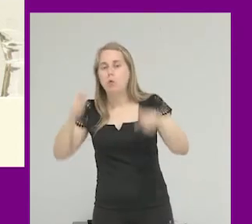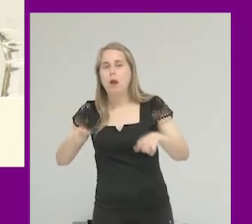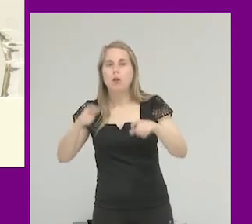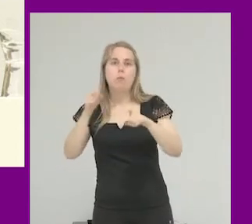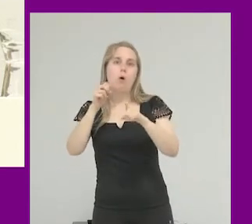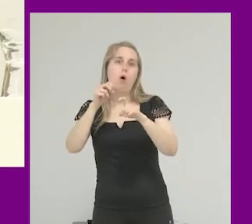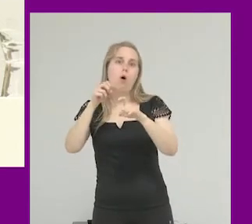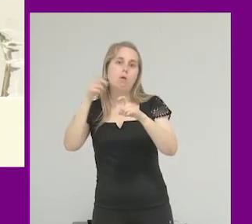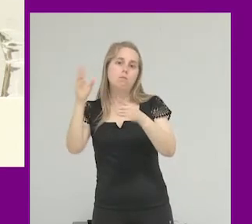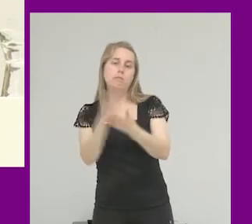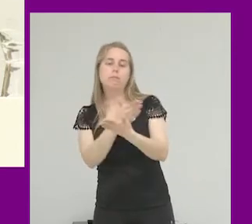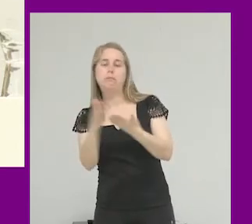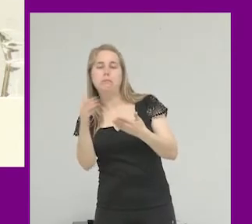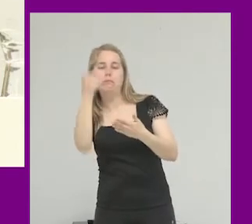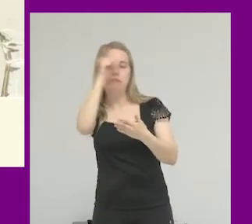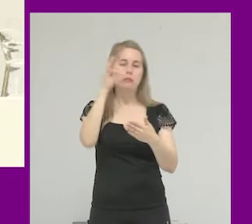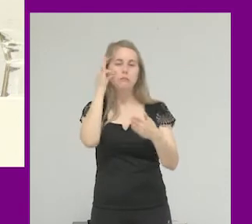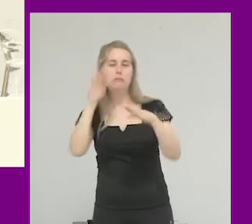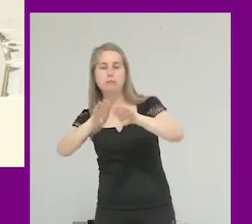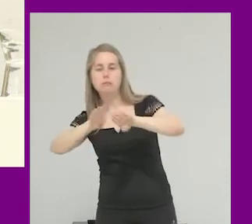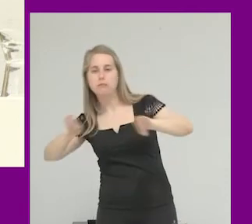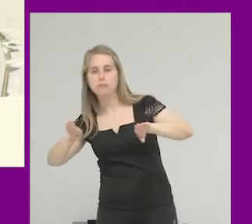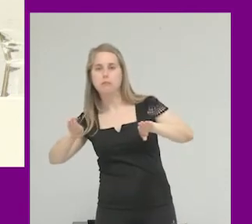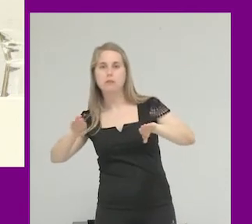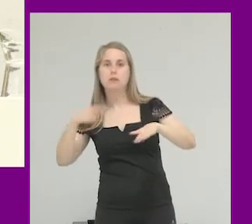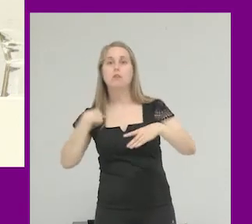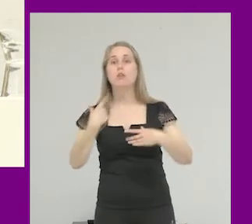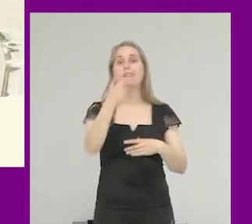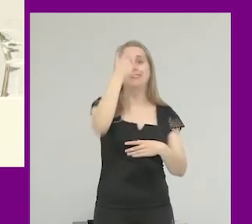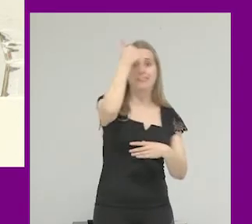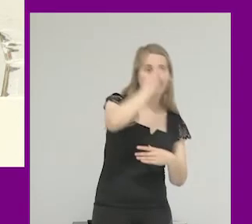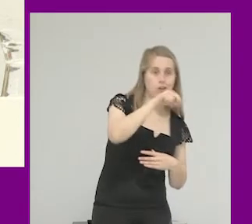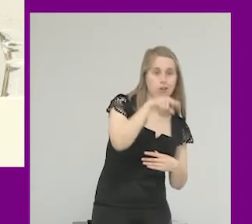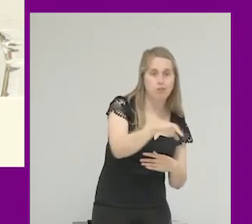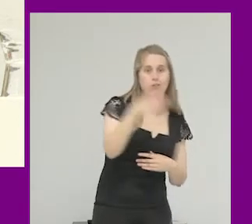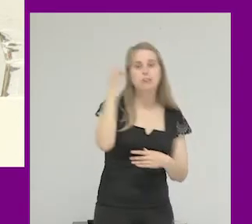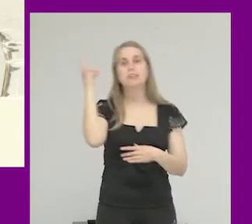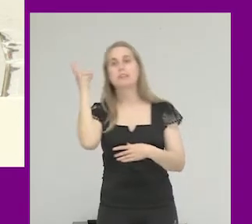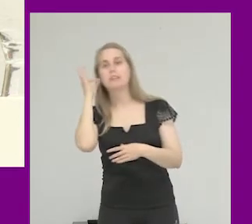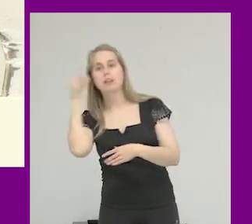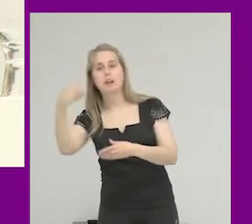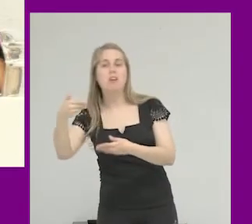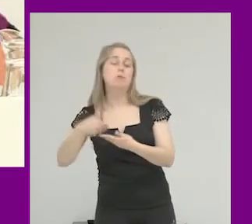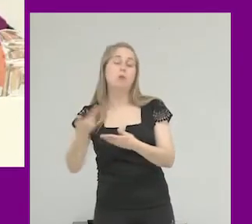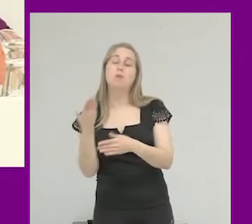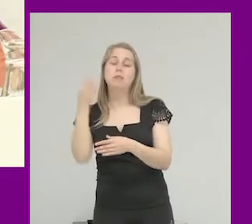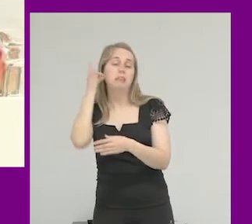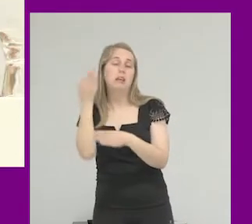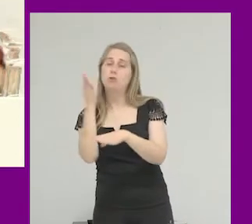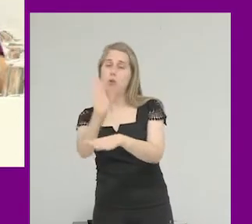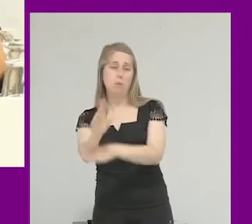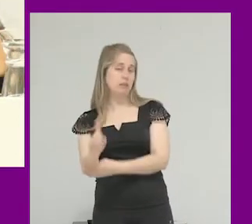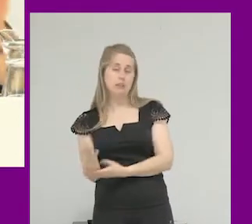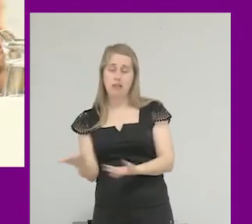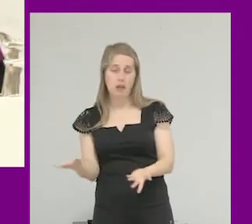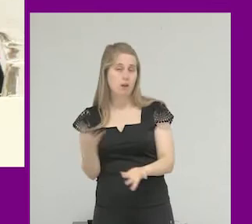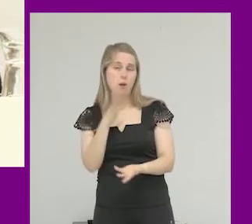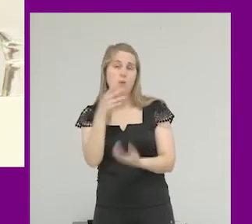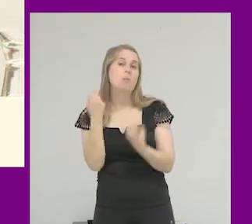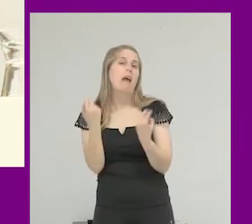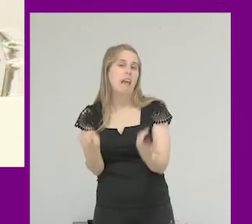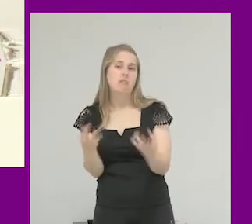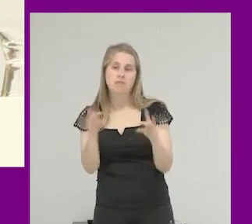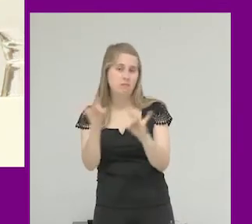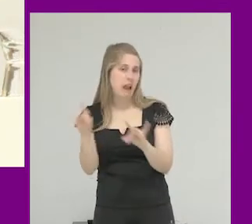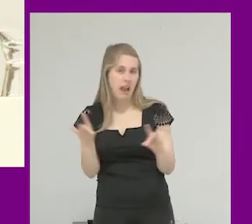de género hacía que entre un opositor hombre y una mujer, bueno, ya ni se presentaban las mujeres ni nos presentábamos, porque para qué, no